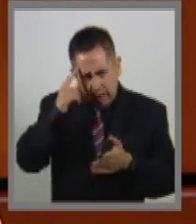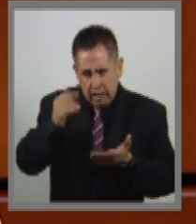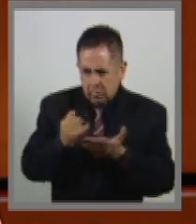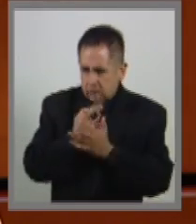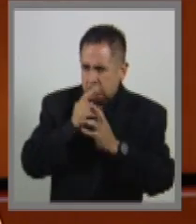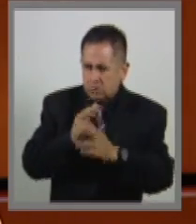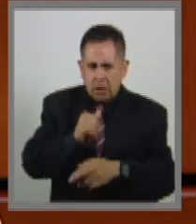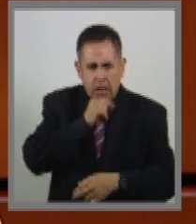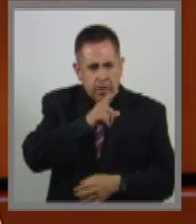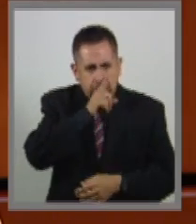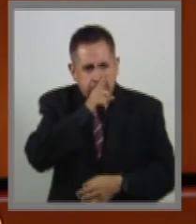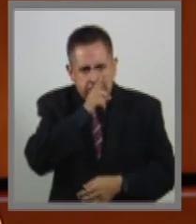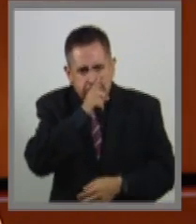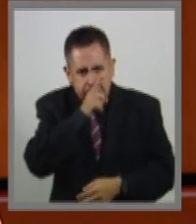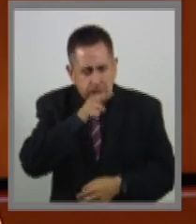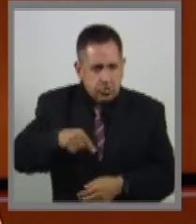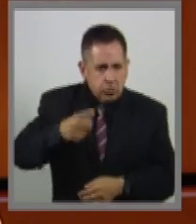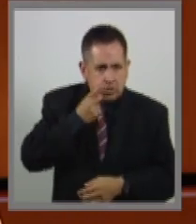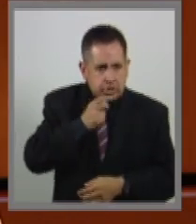dictaminar,